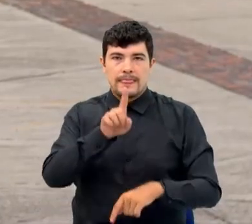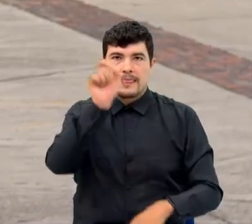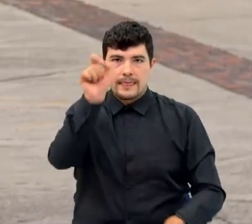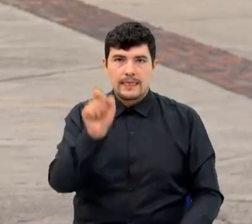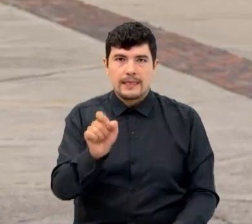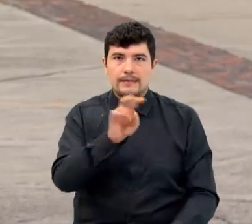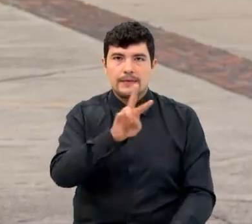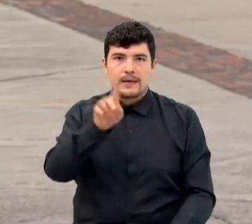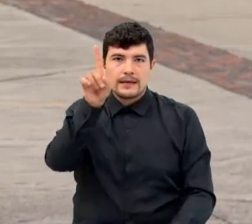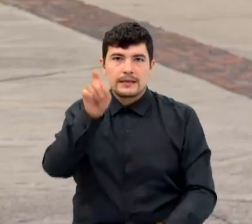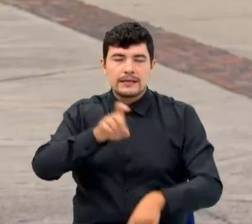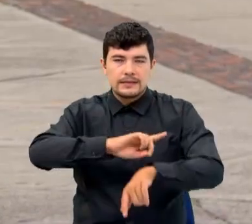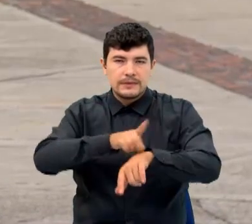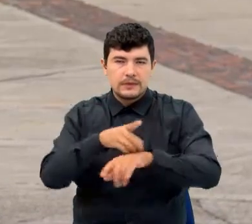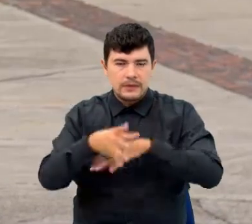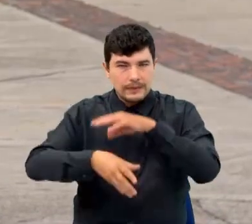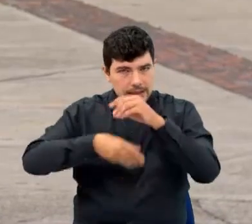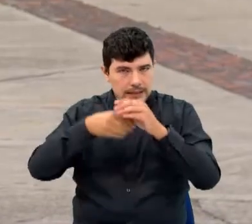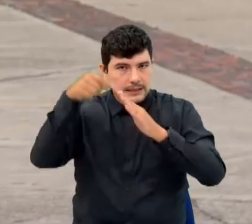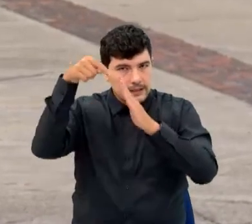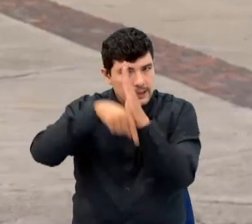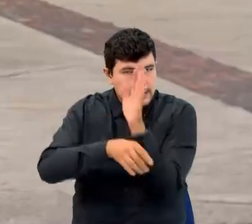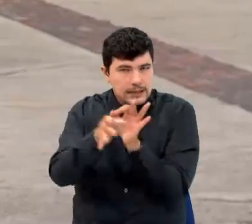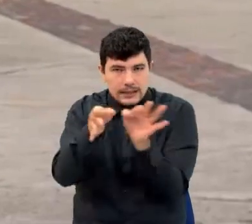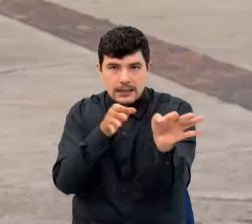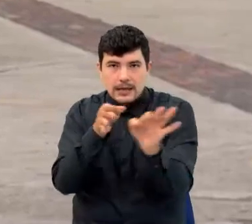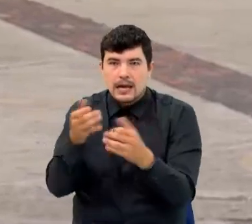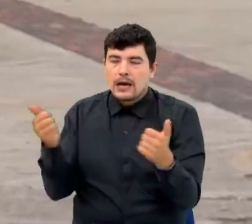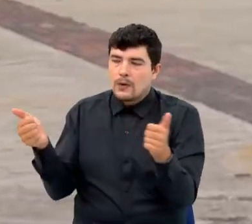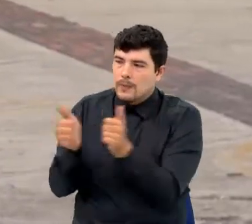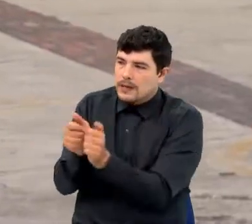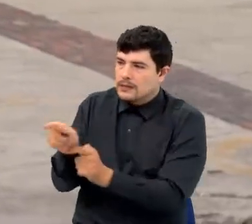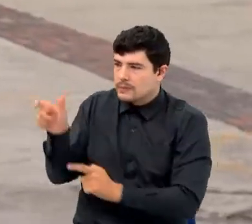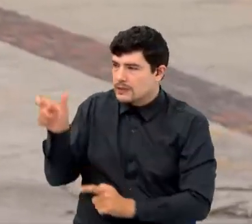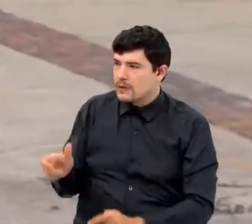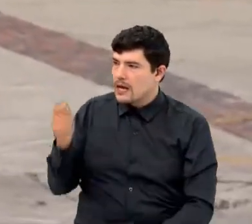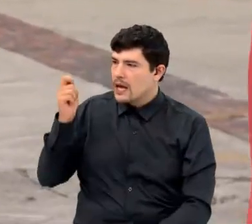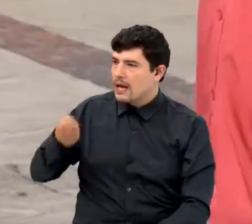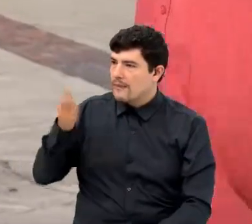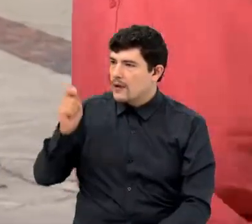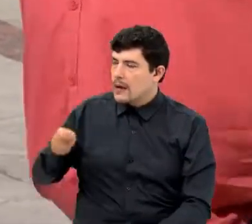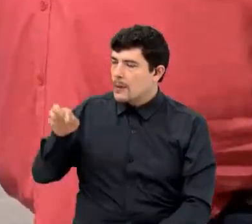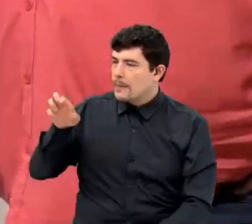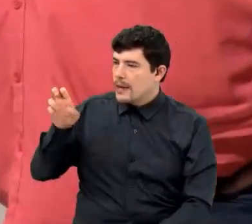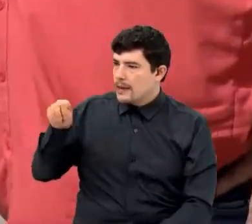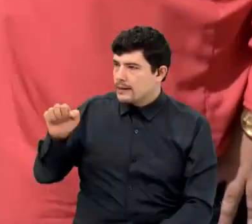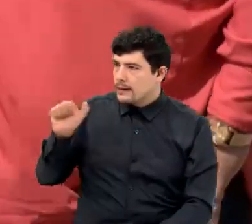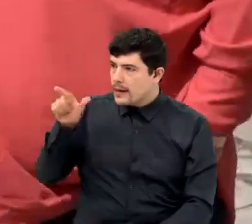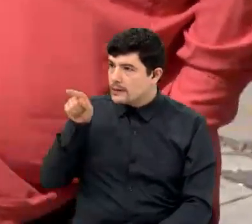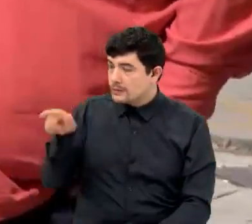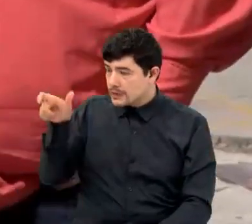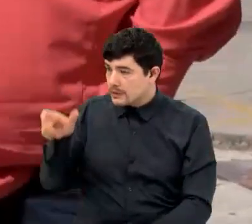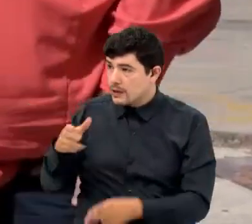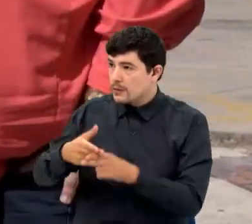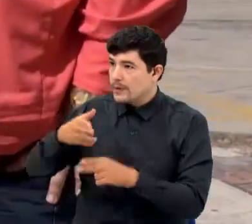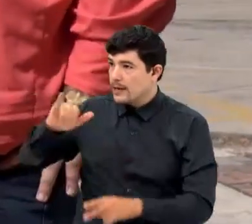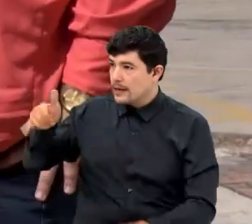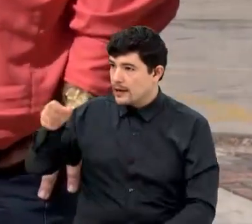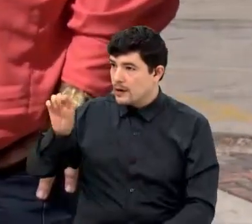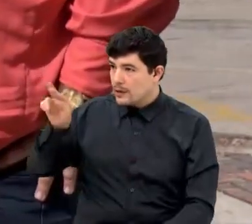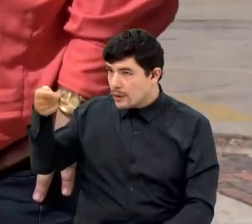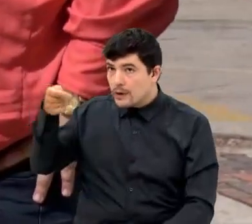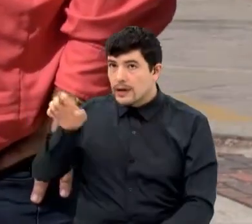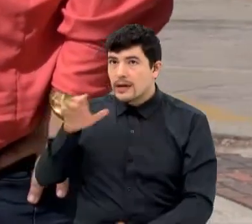1:26 de la tarde. Para explicarnos un poco acerca de este contexto, nos acompaña el abogado penalista Jorge Muñoz. Muy buenas tardes, bienvenido a Oriente Noticias en vivo y en